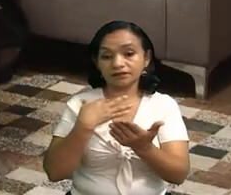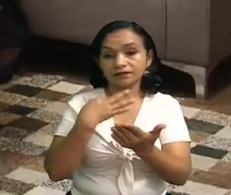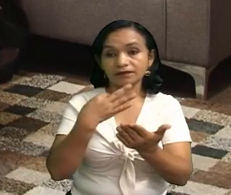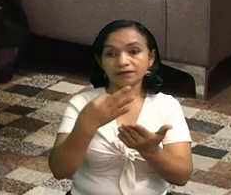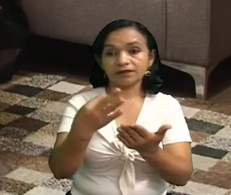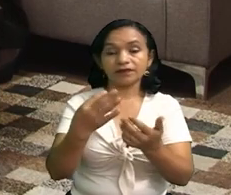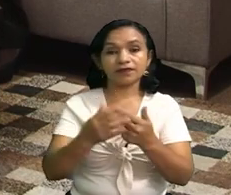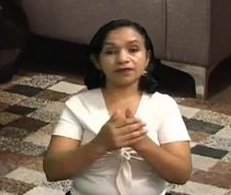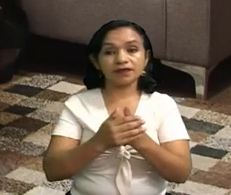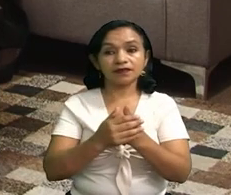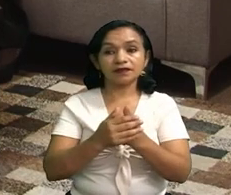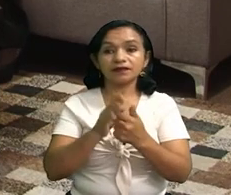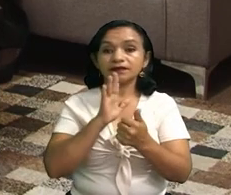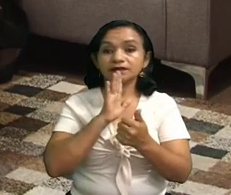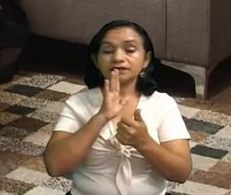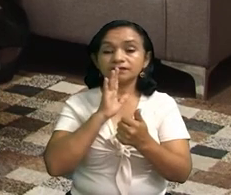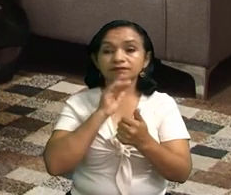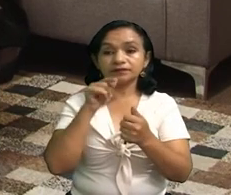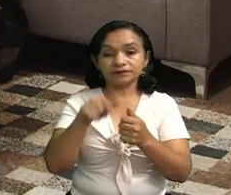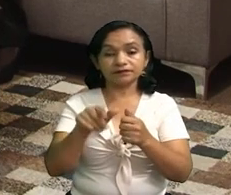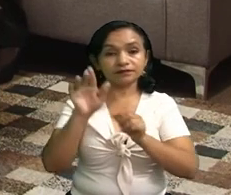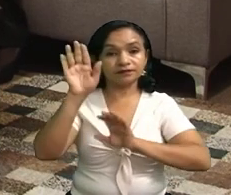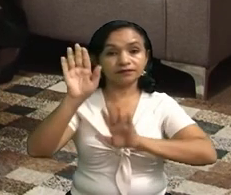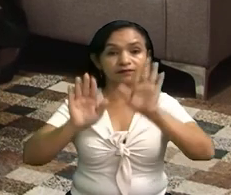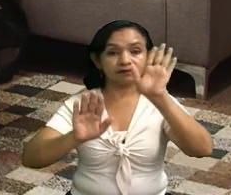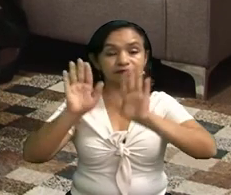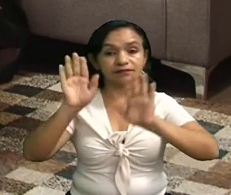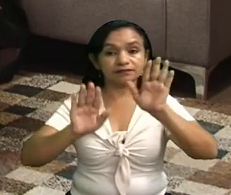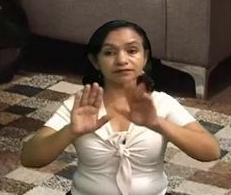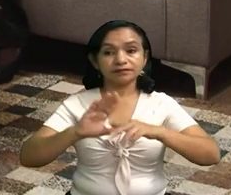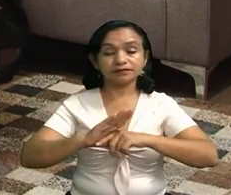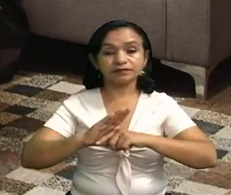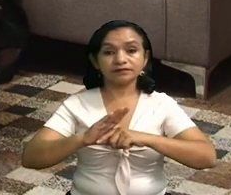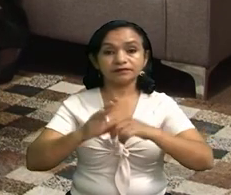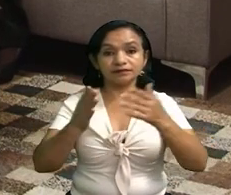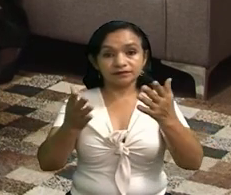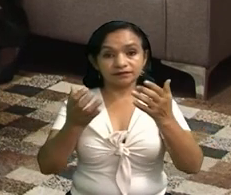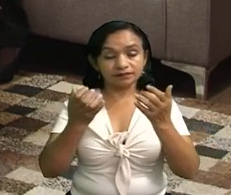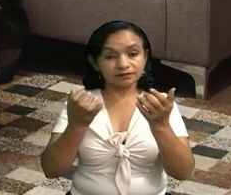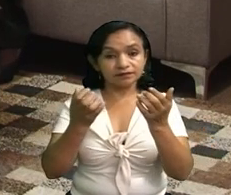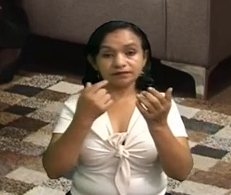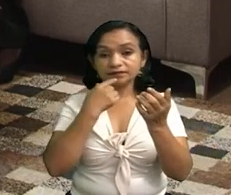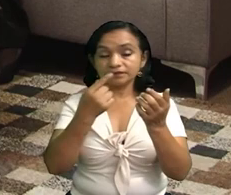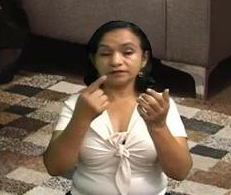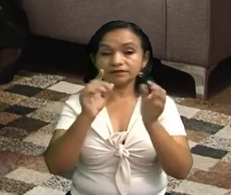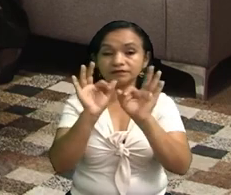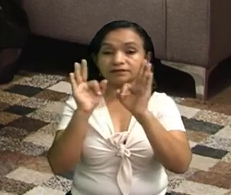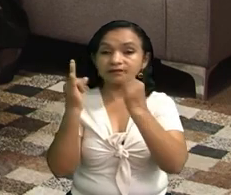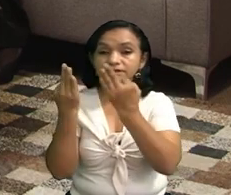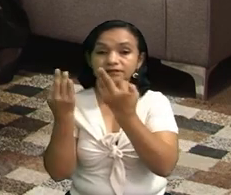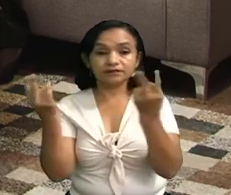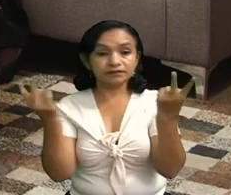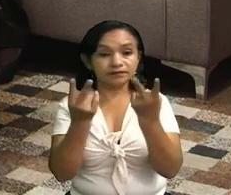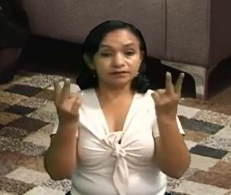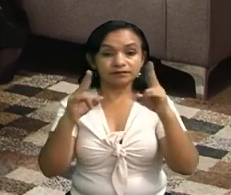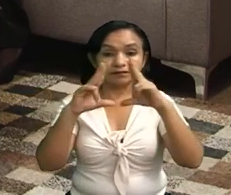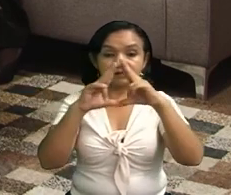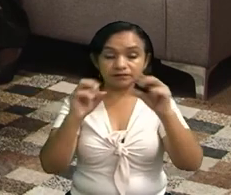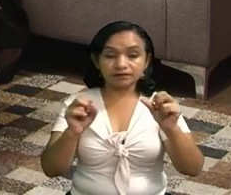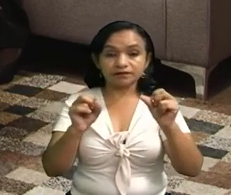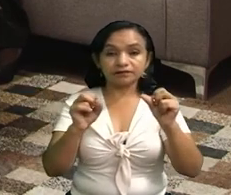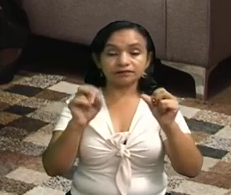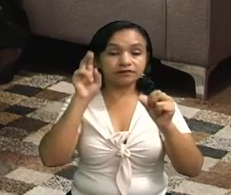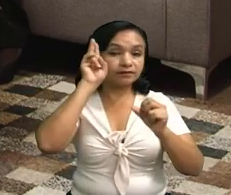para hacer este cierre de esta participación, deseando a las familias nicaragüenses, a la